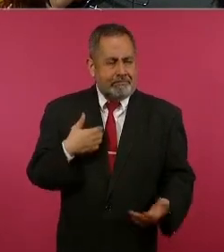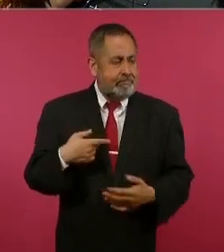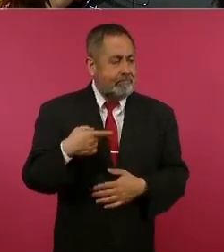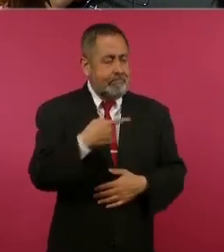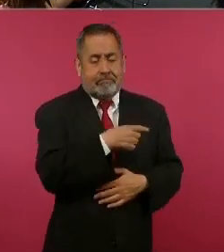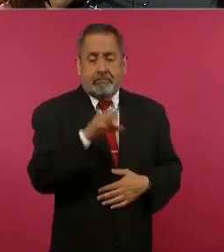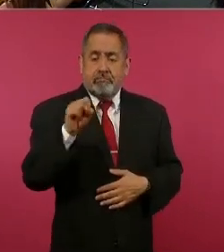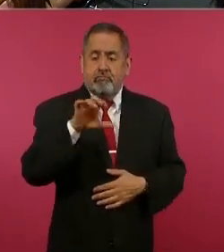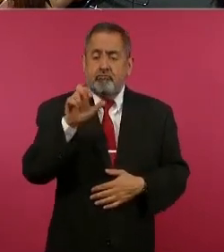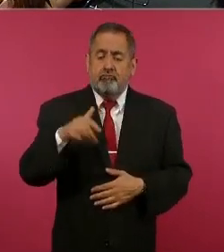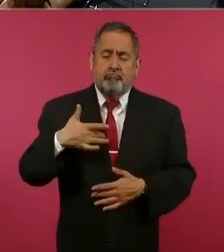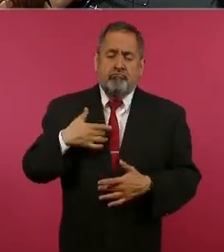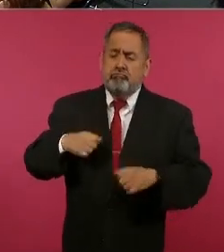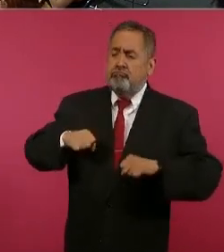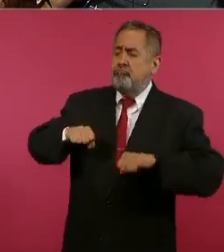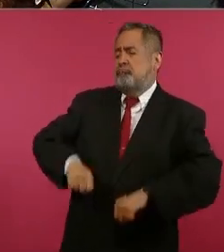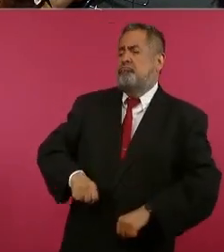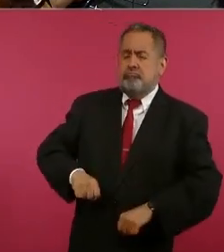intocables.